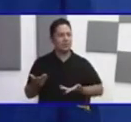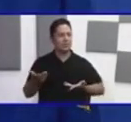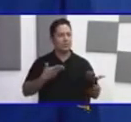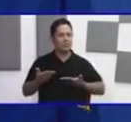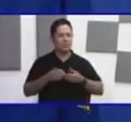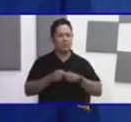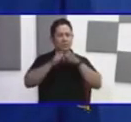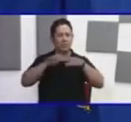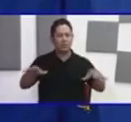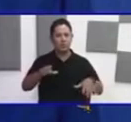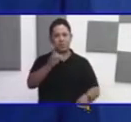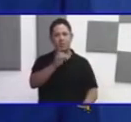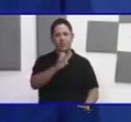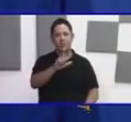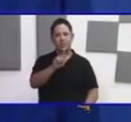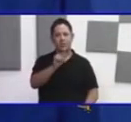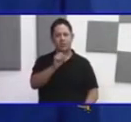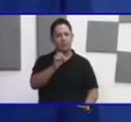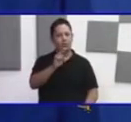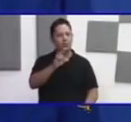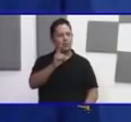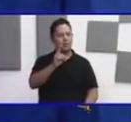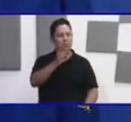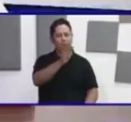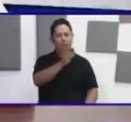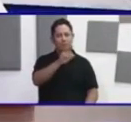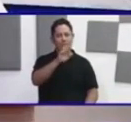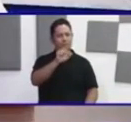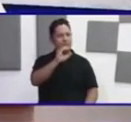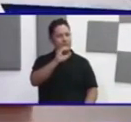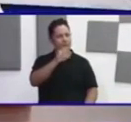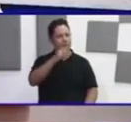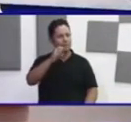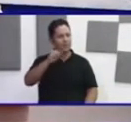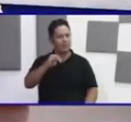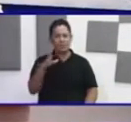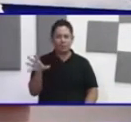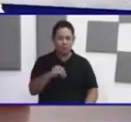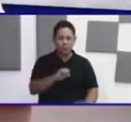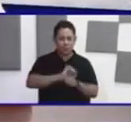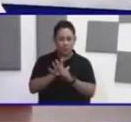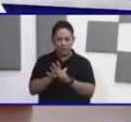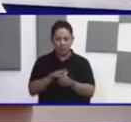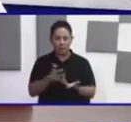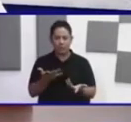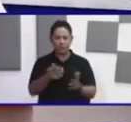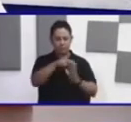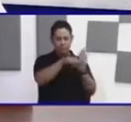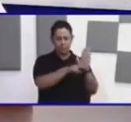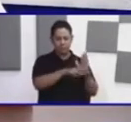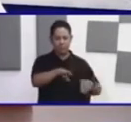buenas noches. Dentro de toda esta pandemia, los requerimientos del Ministerio también han ido encaminados a